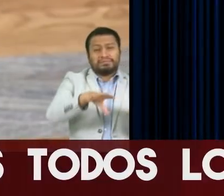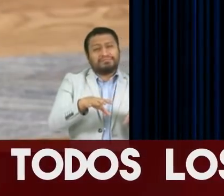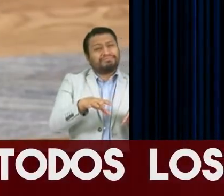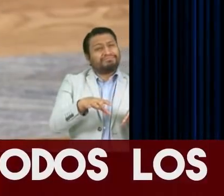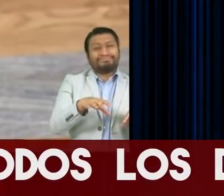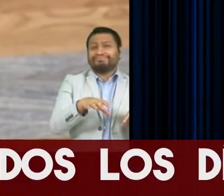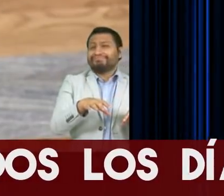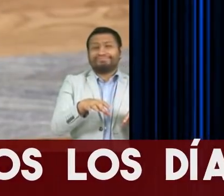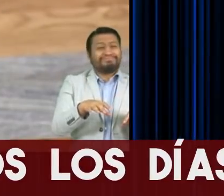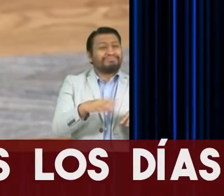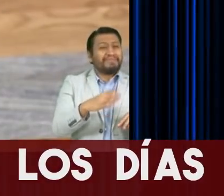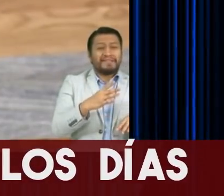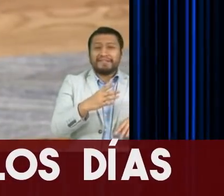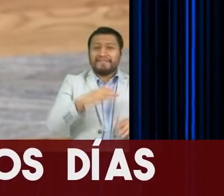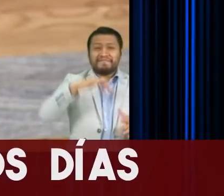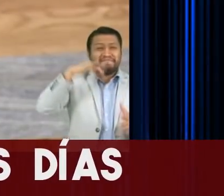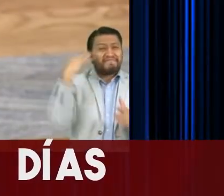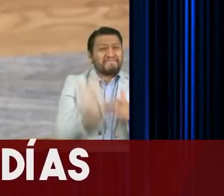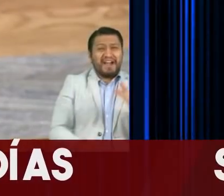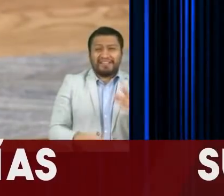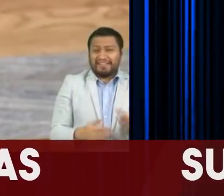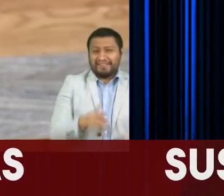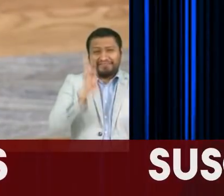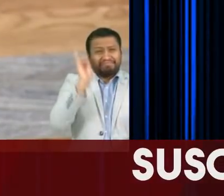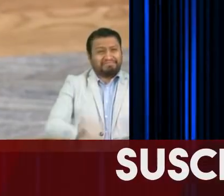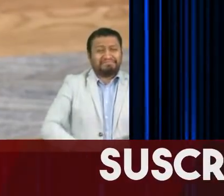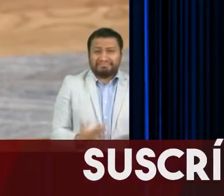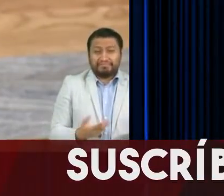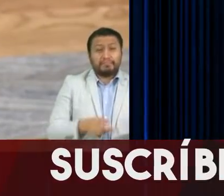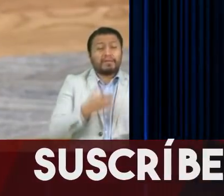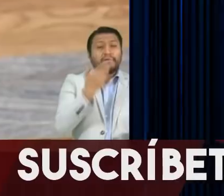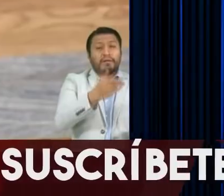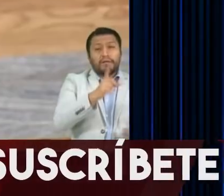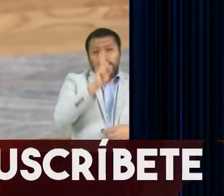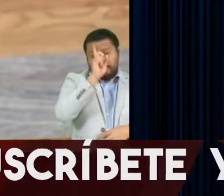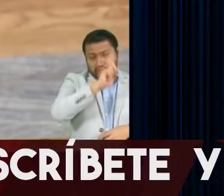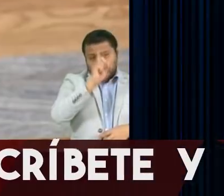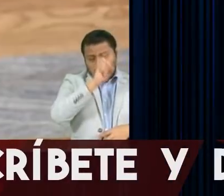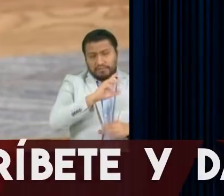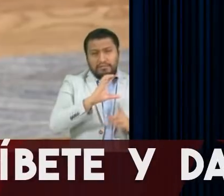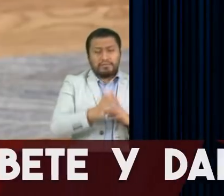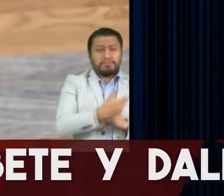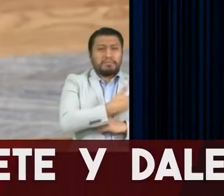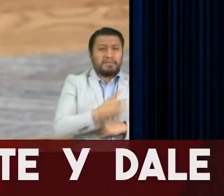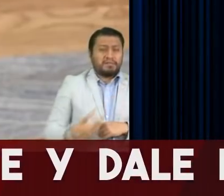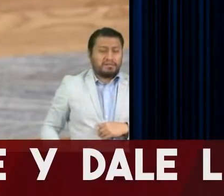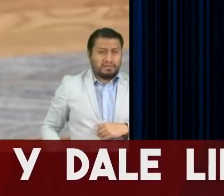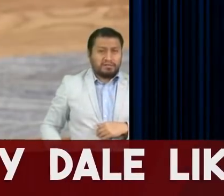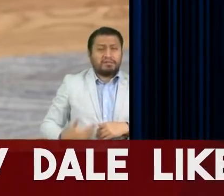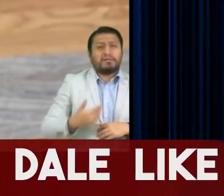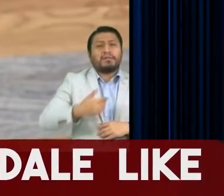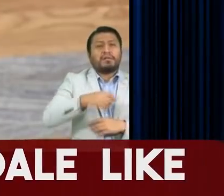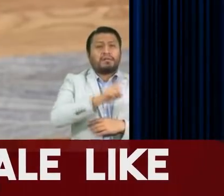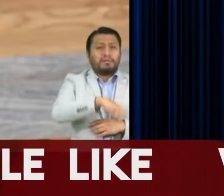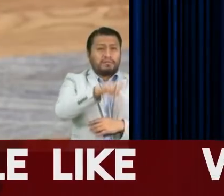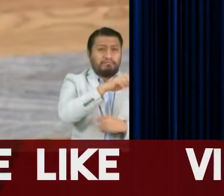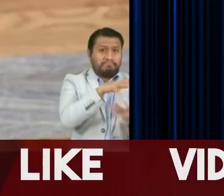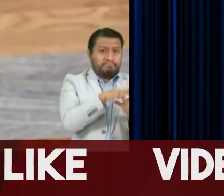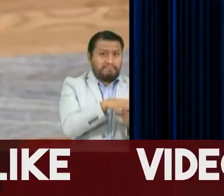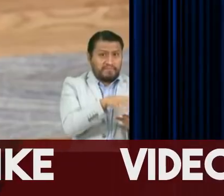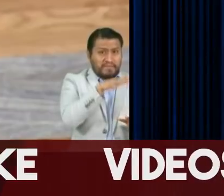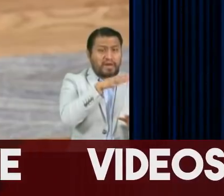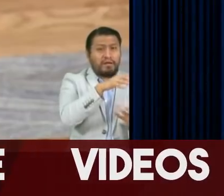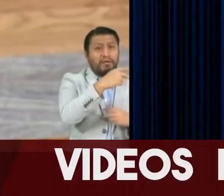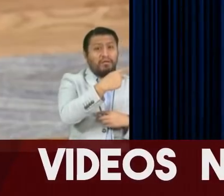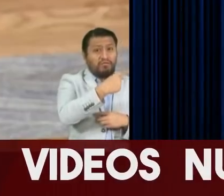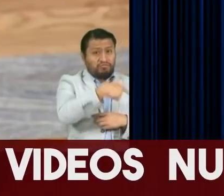la consulta. Consejero presidente, consejeras y consejeros de la mayoría, su